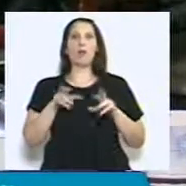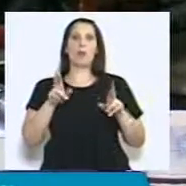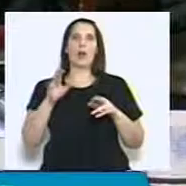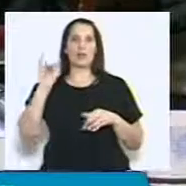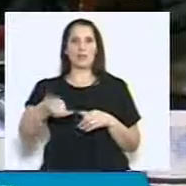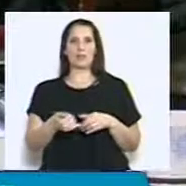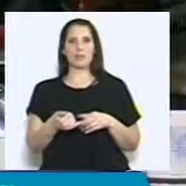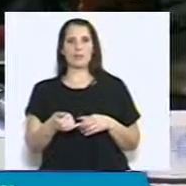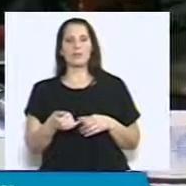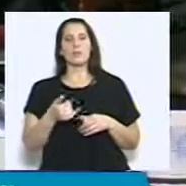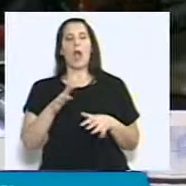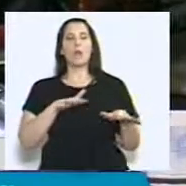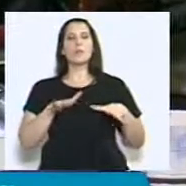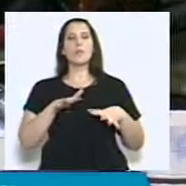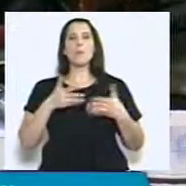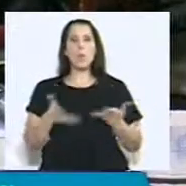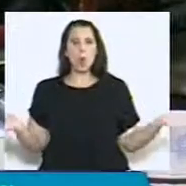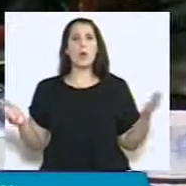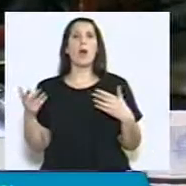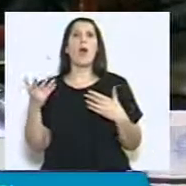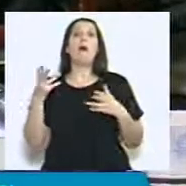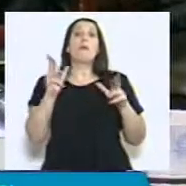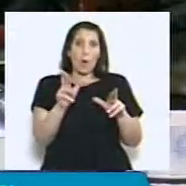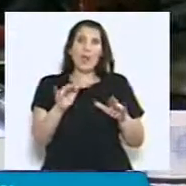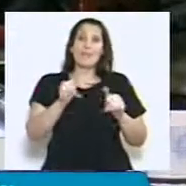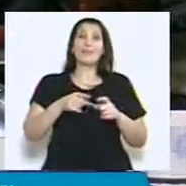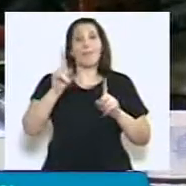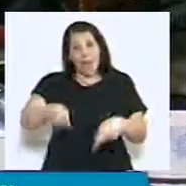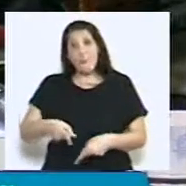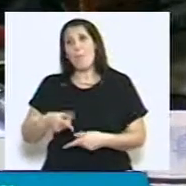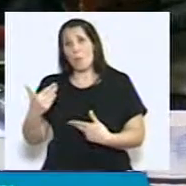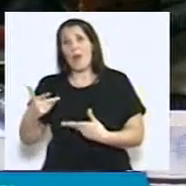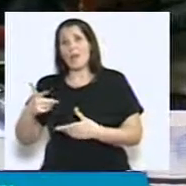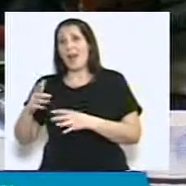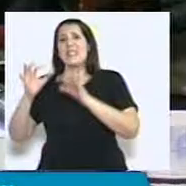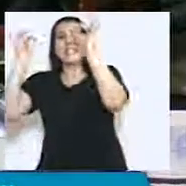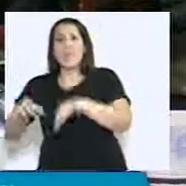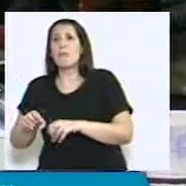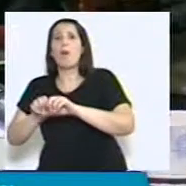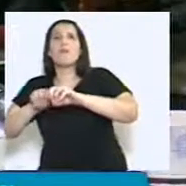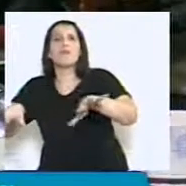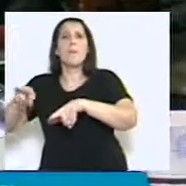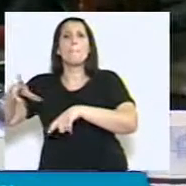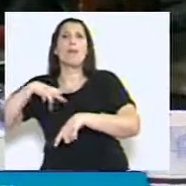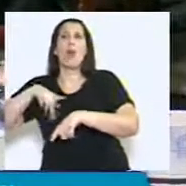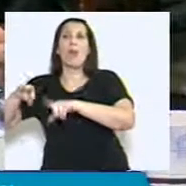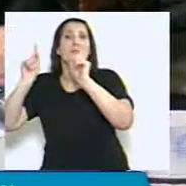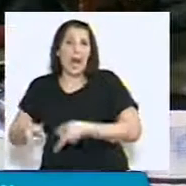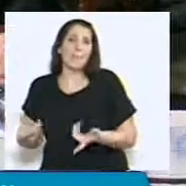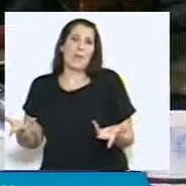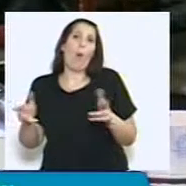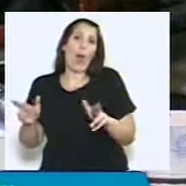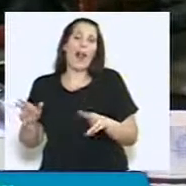privada, de la actividad pública, se puede extender también a las actividades privadas. ¿Para qué? Para que